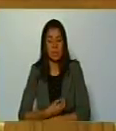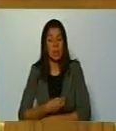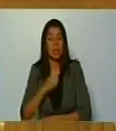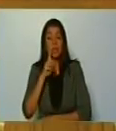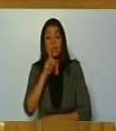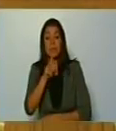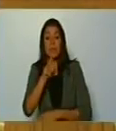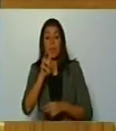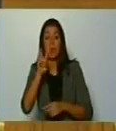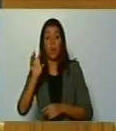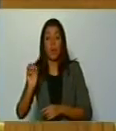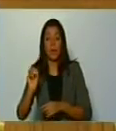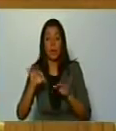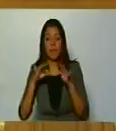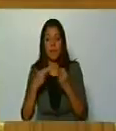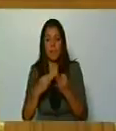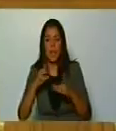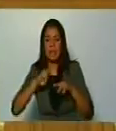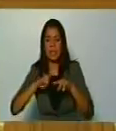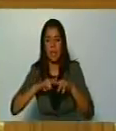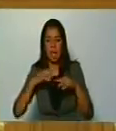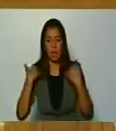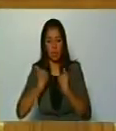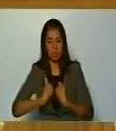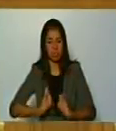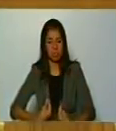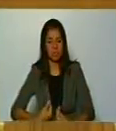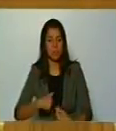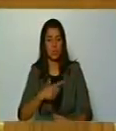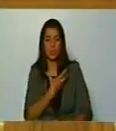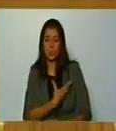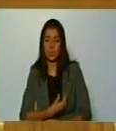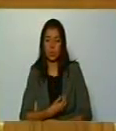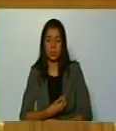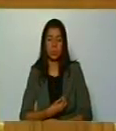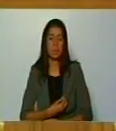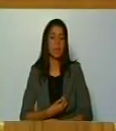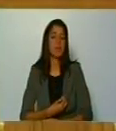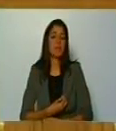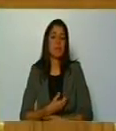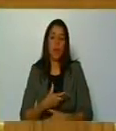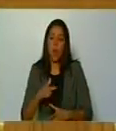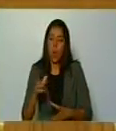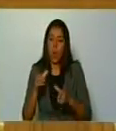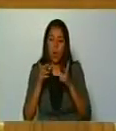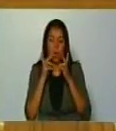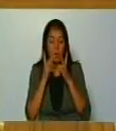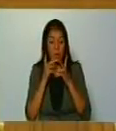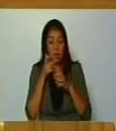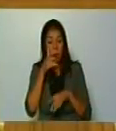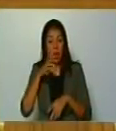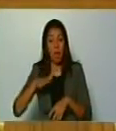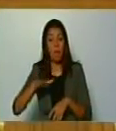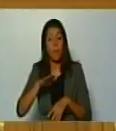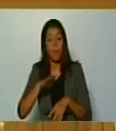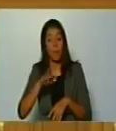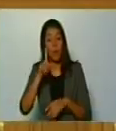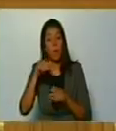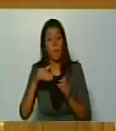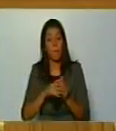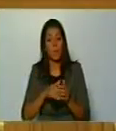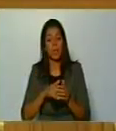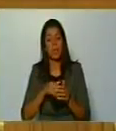hogares, que dejó en un estado realmente de tragedia a 1.100, a